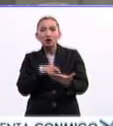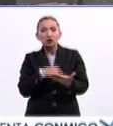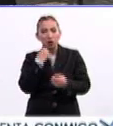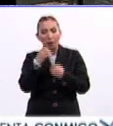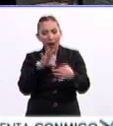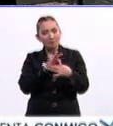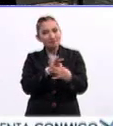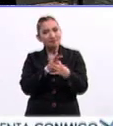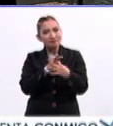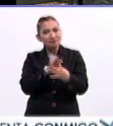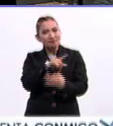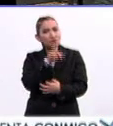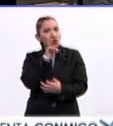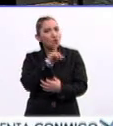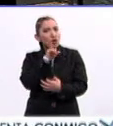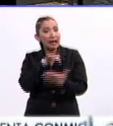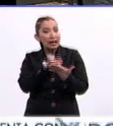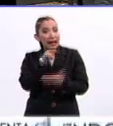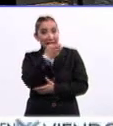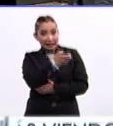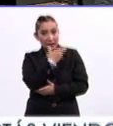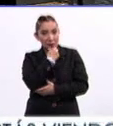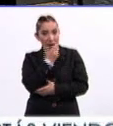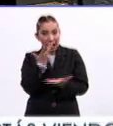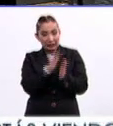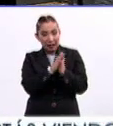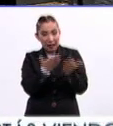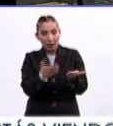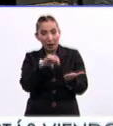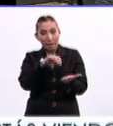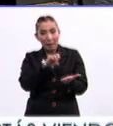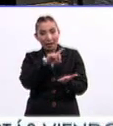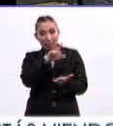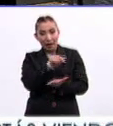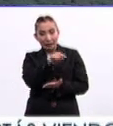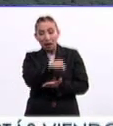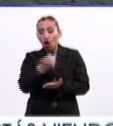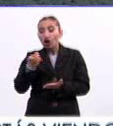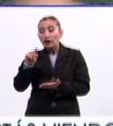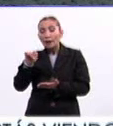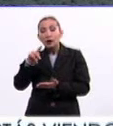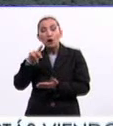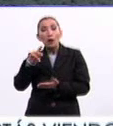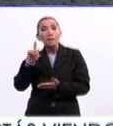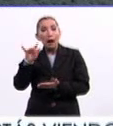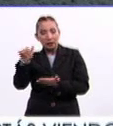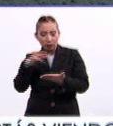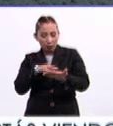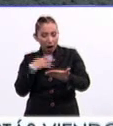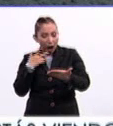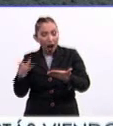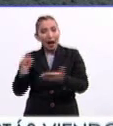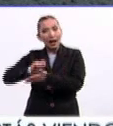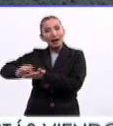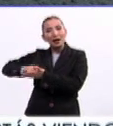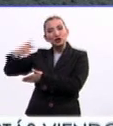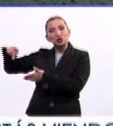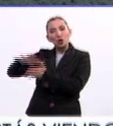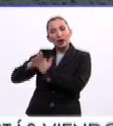y gracias a la edición de Méndez Plancarte es que Octavio Paz puede escribir Las Trampas de la Fe. De hecho, él mismo dice en Las Trampas de la